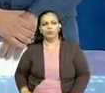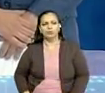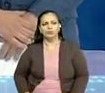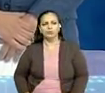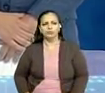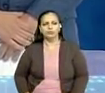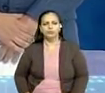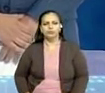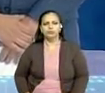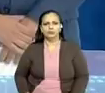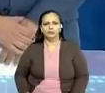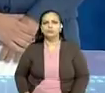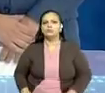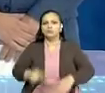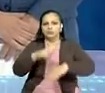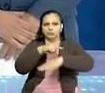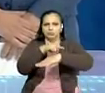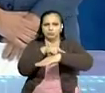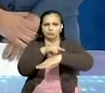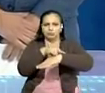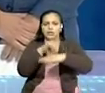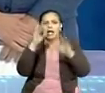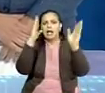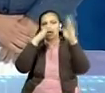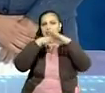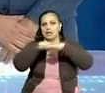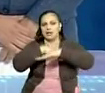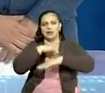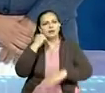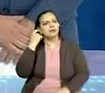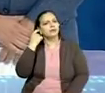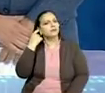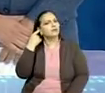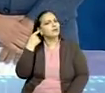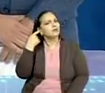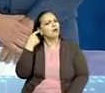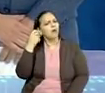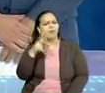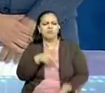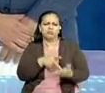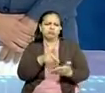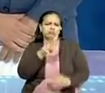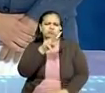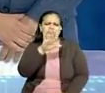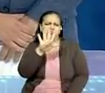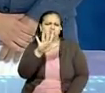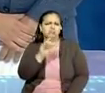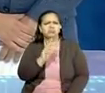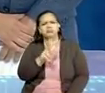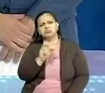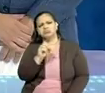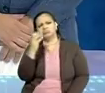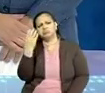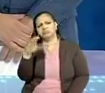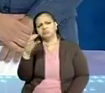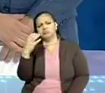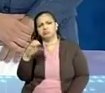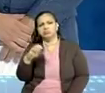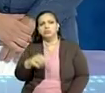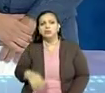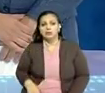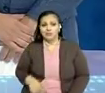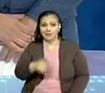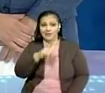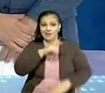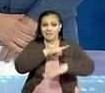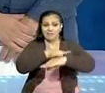servicio higiénico. Claro, es obligación. ¿No? Así tú tengas que pagar 25, 30 centavos, porque ellos a su vez